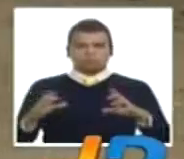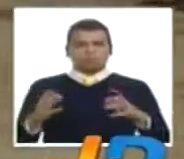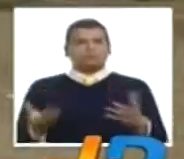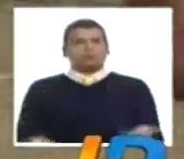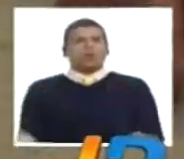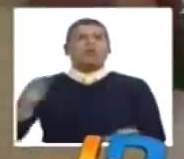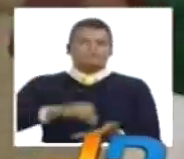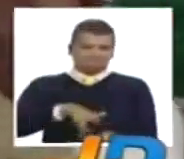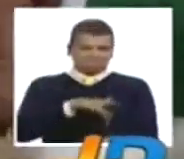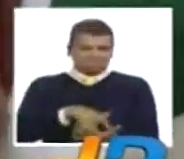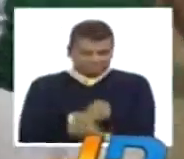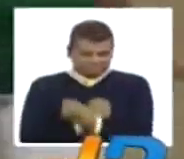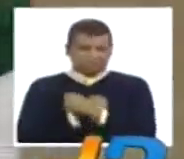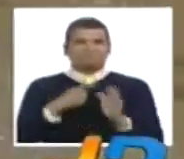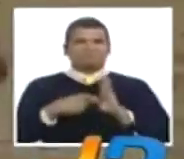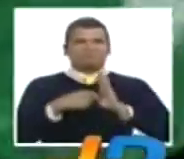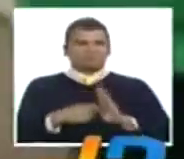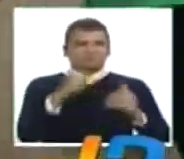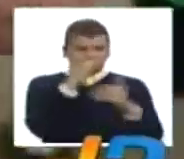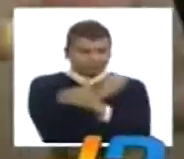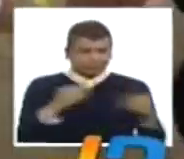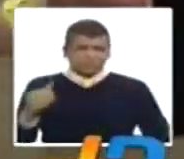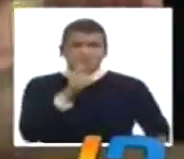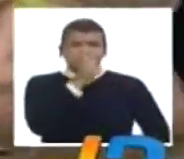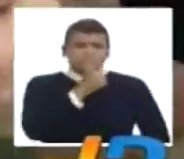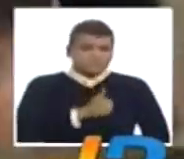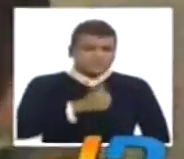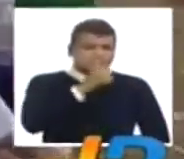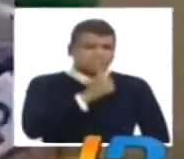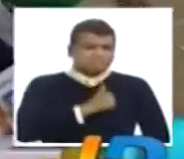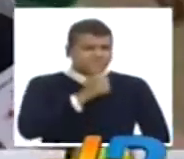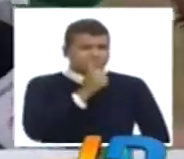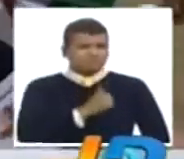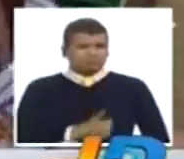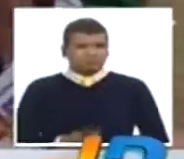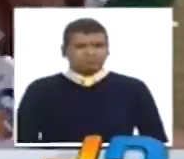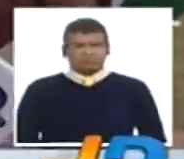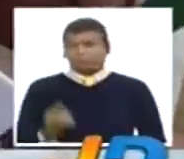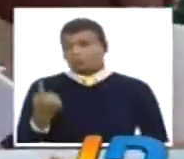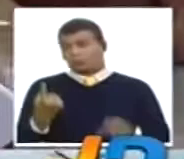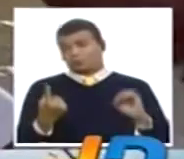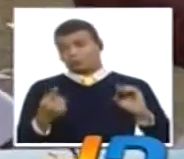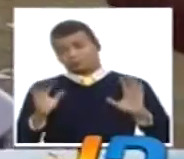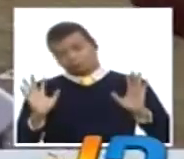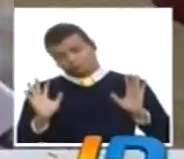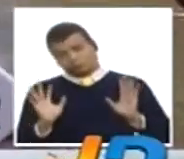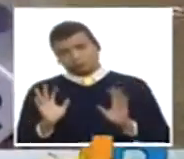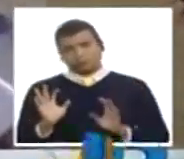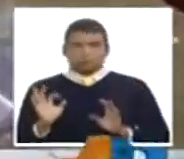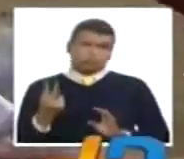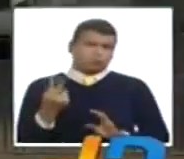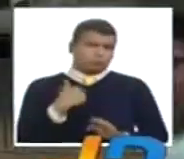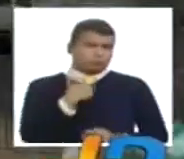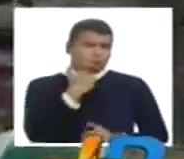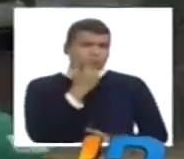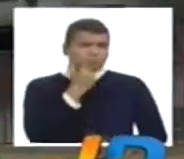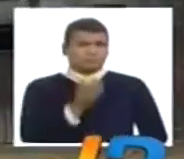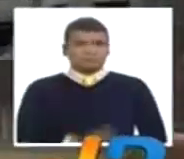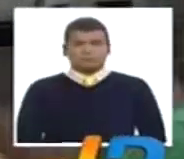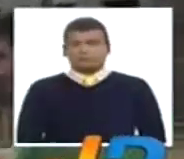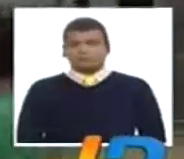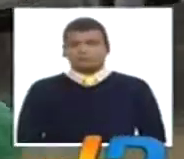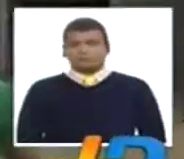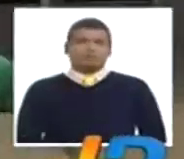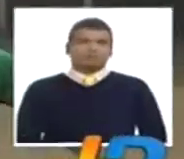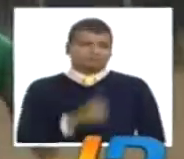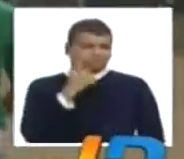amor. Los niños fueron los más pacientes en medio del caos. 1-0, 2, yo no sé. Así las